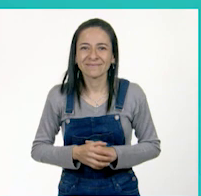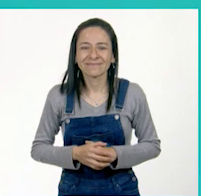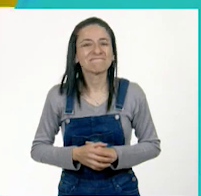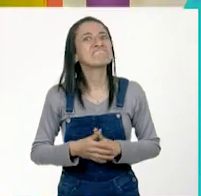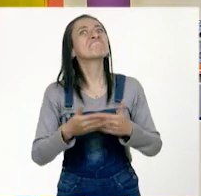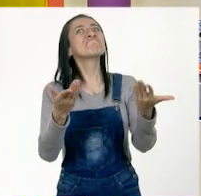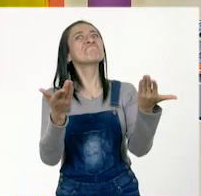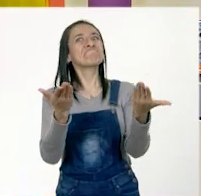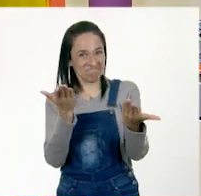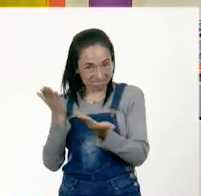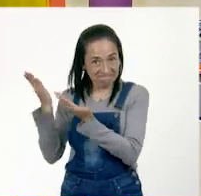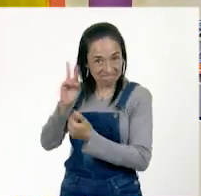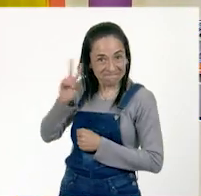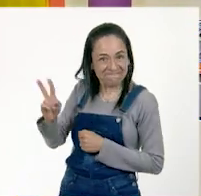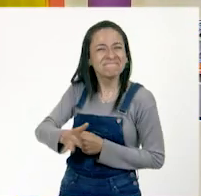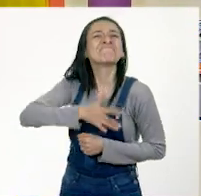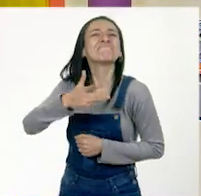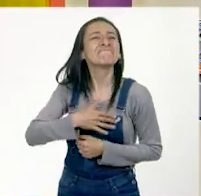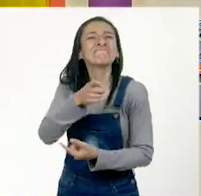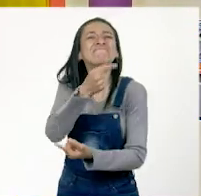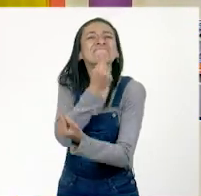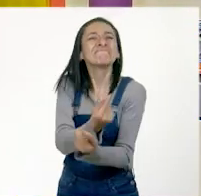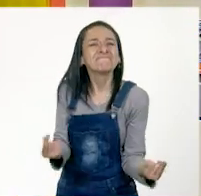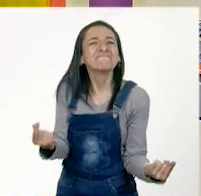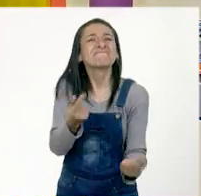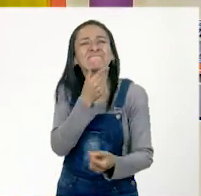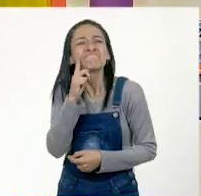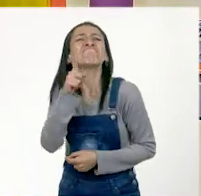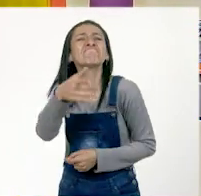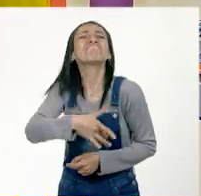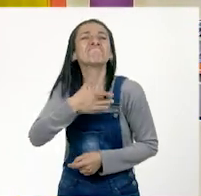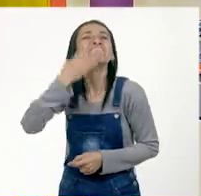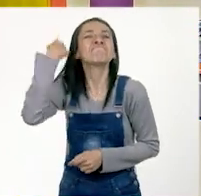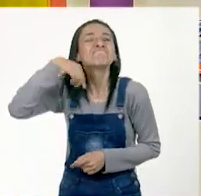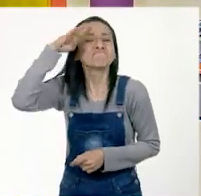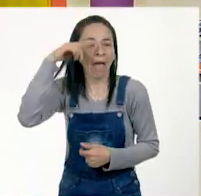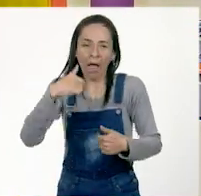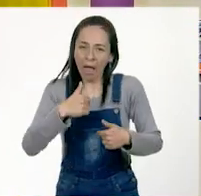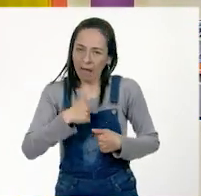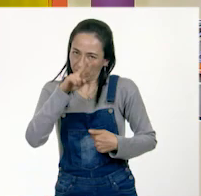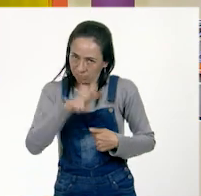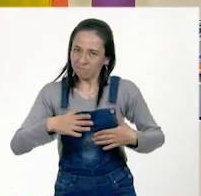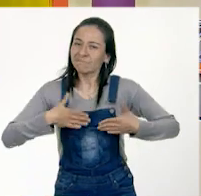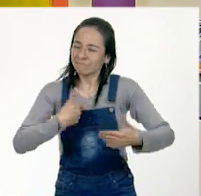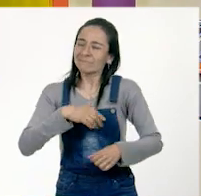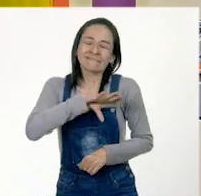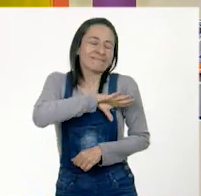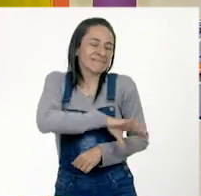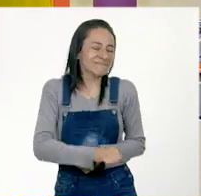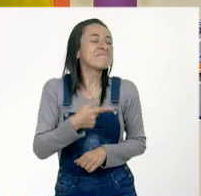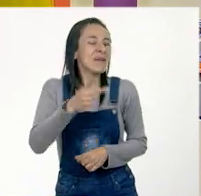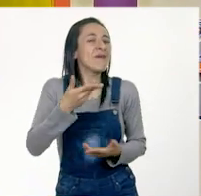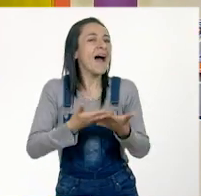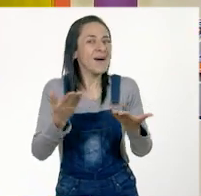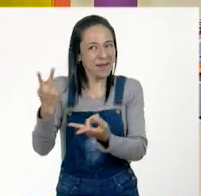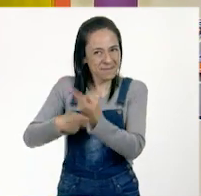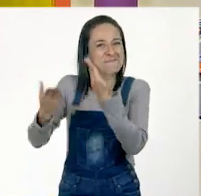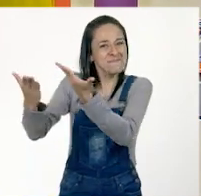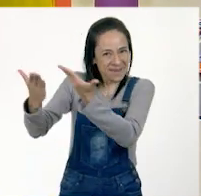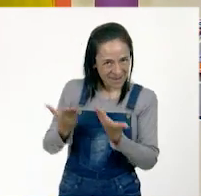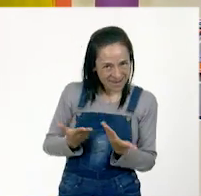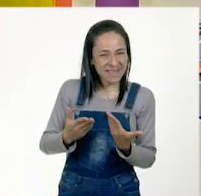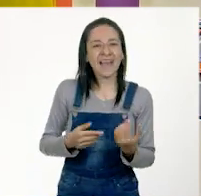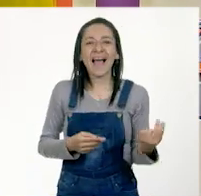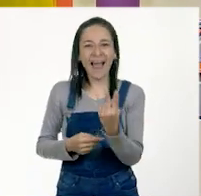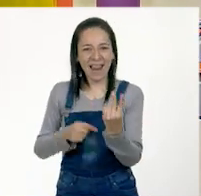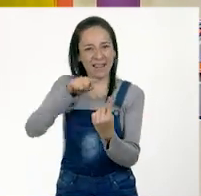¿Qué les pareció la aventura, niñas y niños? A mí me fascinó, pero ¿qué les parece si le damos la bienvenida a nuestras comandantes Adriana